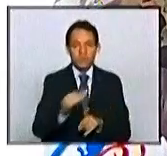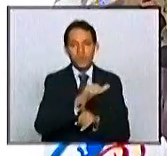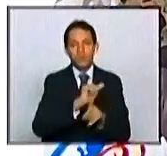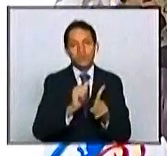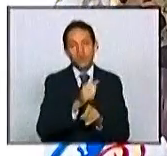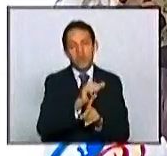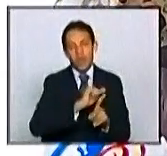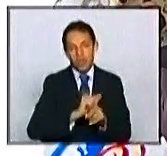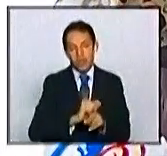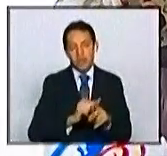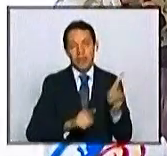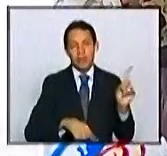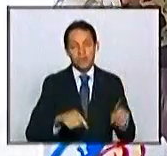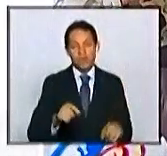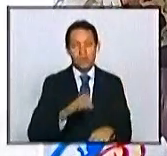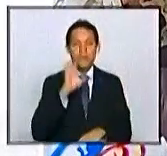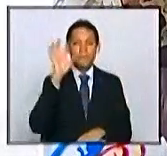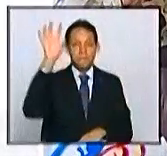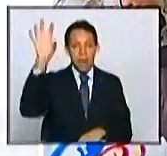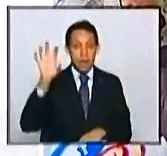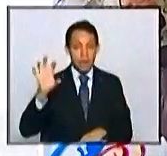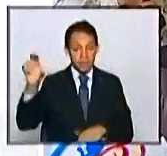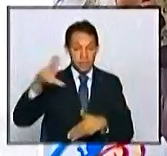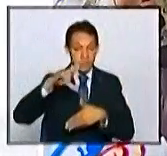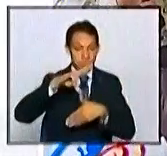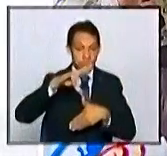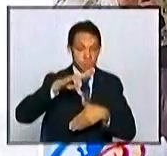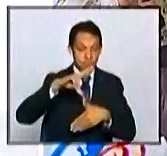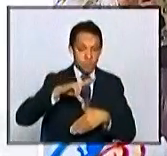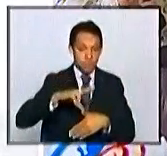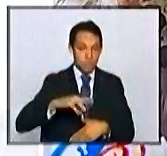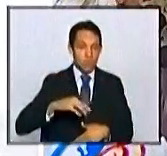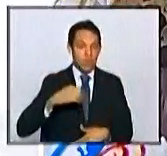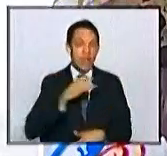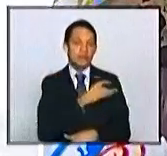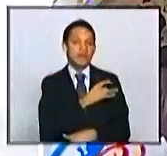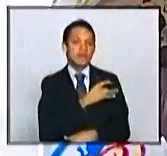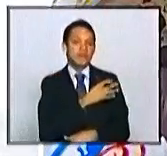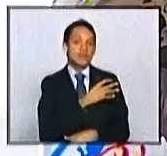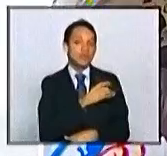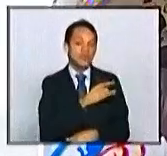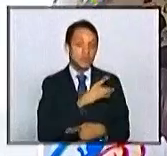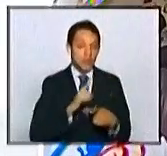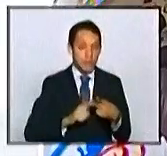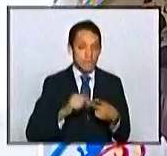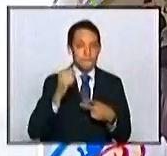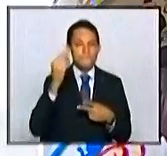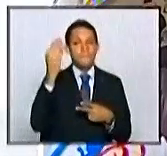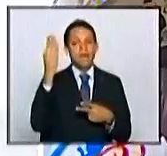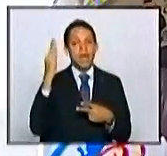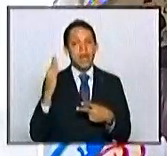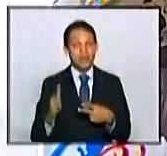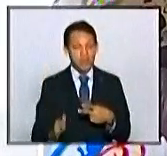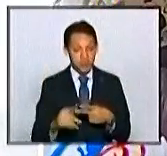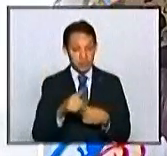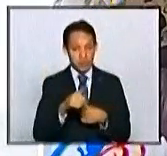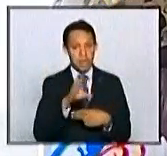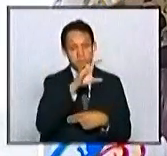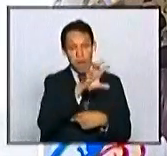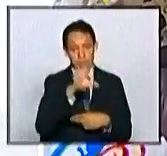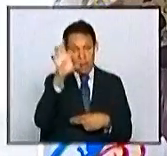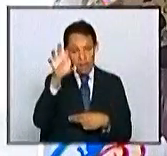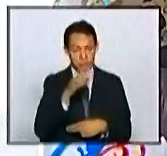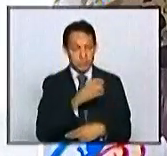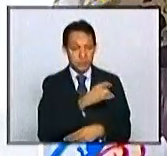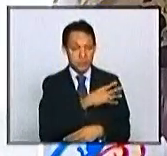hay países en Latinoamérica como Chile y como Brasil que dentro de las mediciones de satisfacción y necesidades